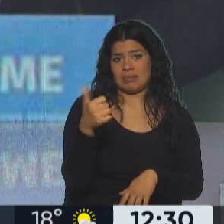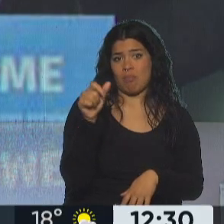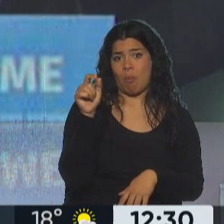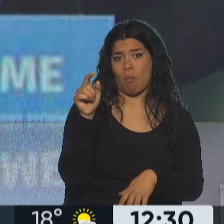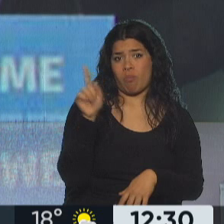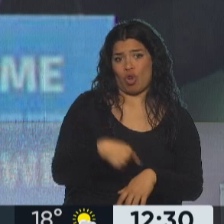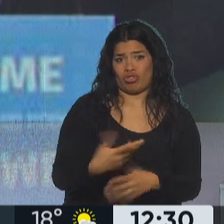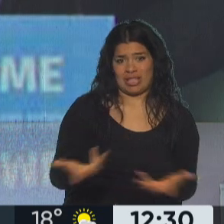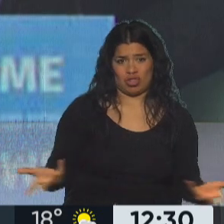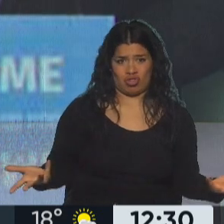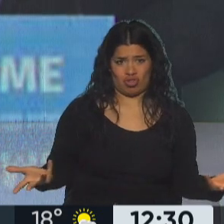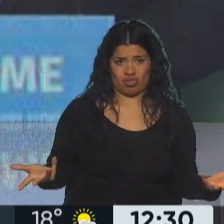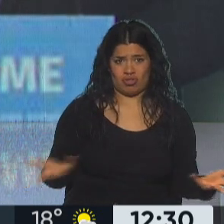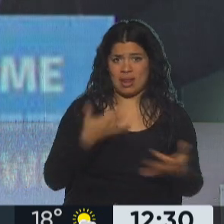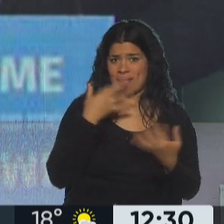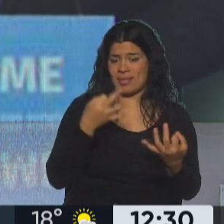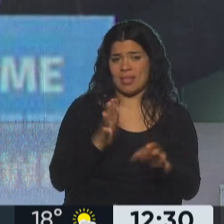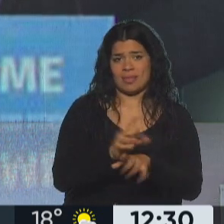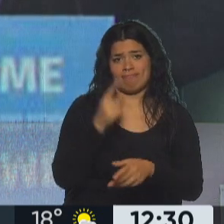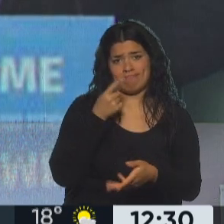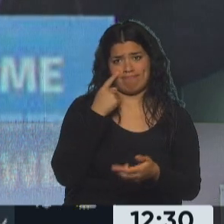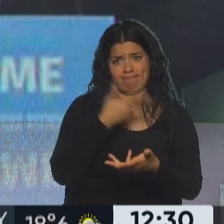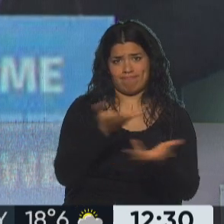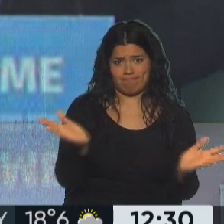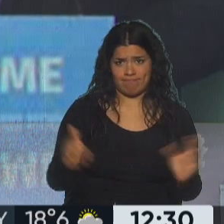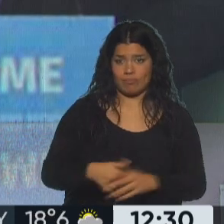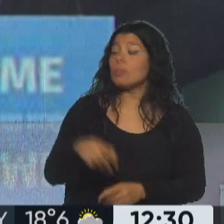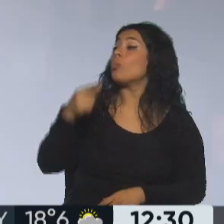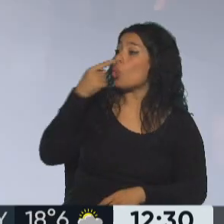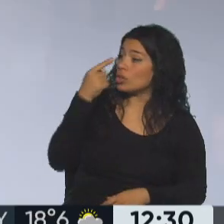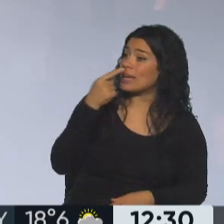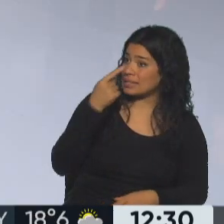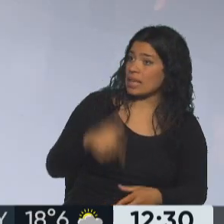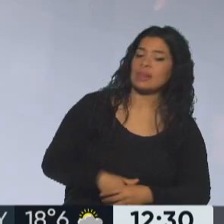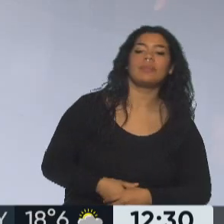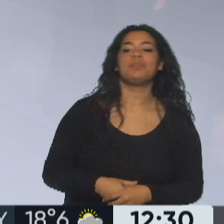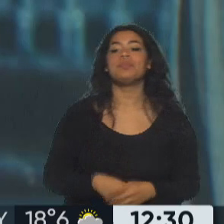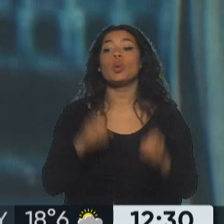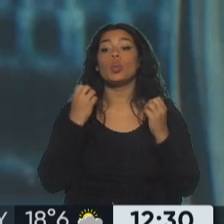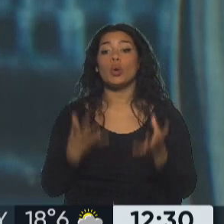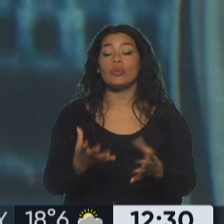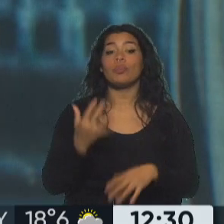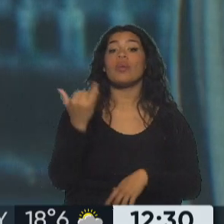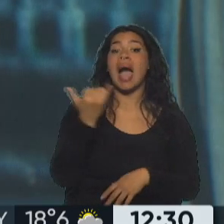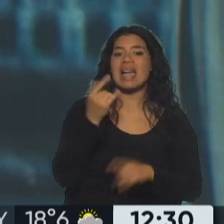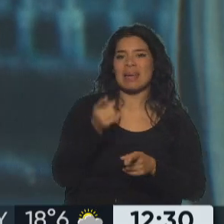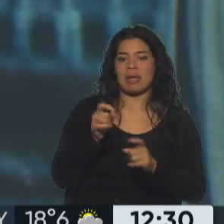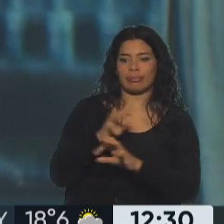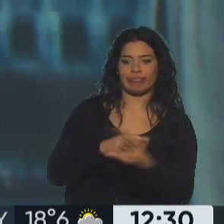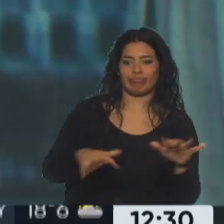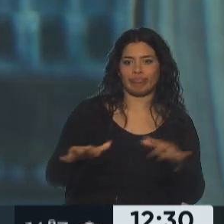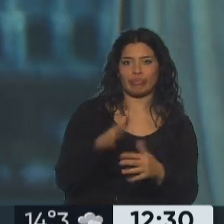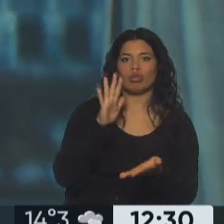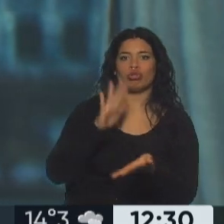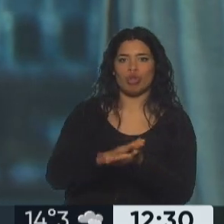También esto es una linda radiografía también de lo que es la economía muy argentina interesante. hoy y el mercado laboral, ¿no? Raúl, hubo repercusiones luego del anuncio claro, por parte del